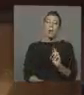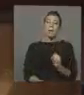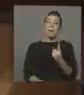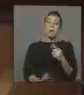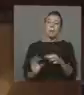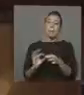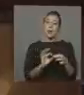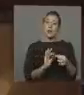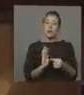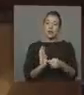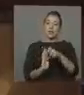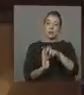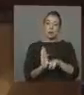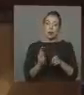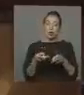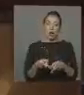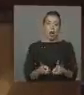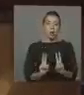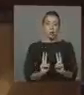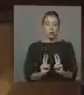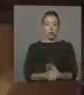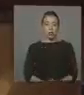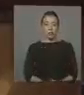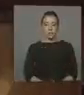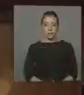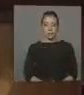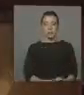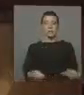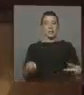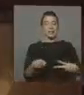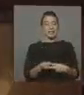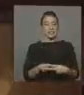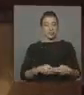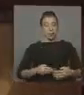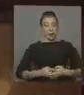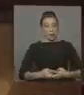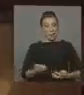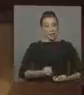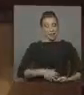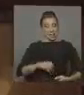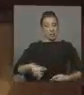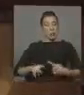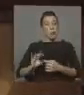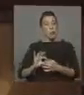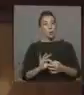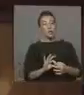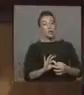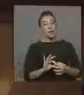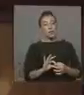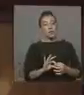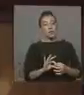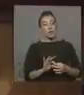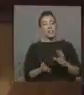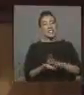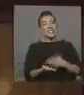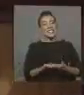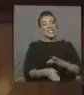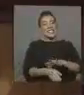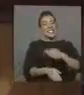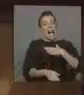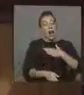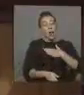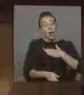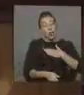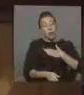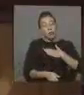causales que este proyecto autoriza: interrupción del embarazo por razones de salud